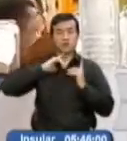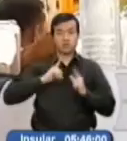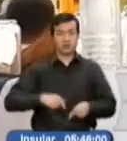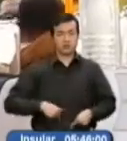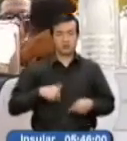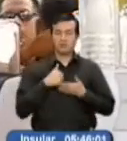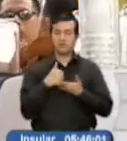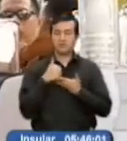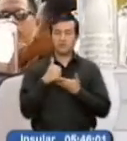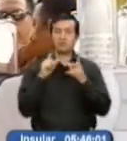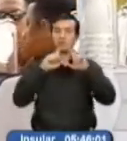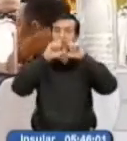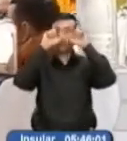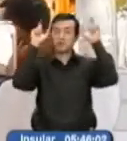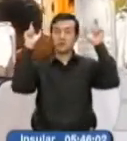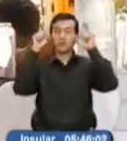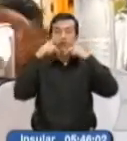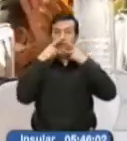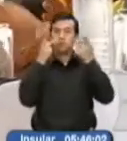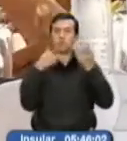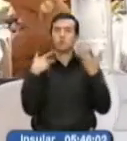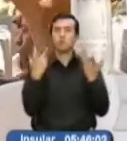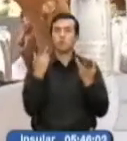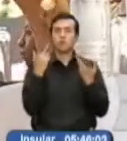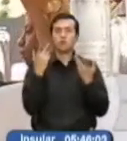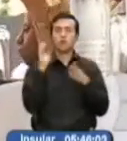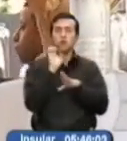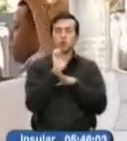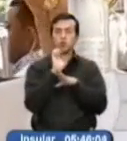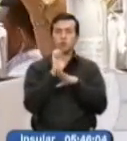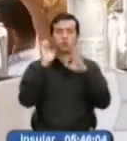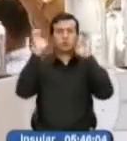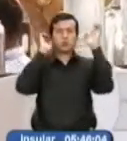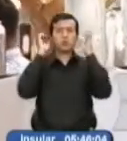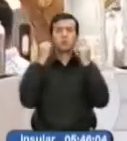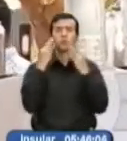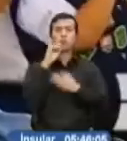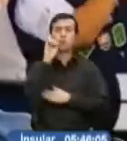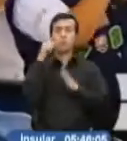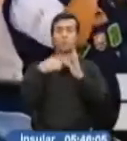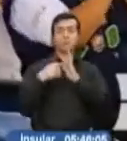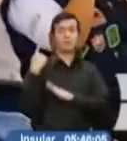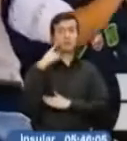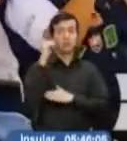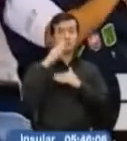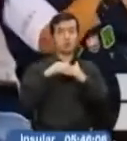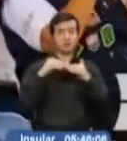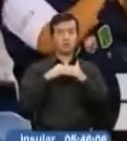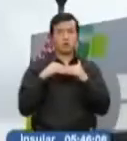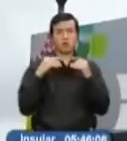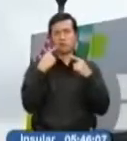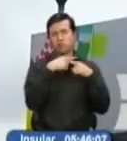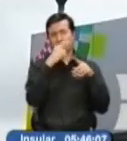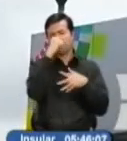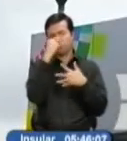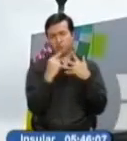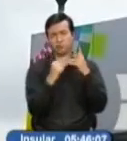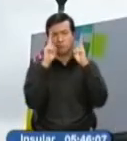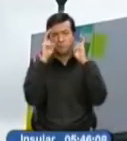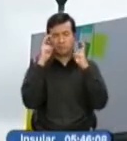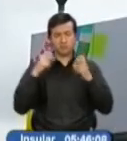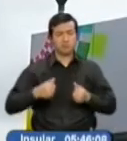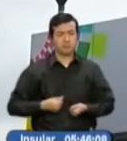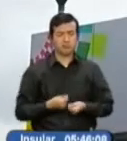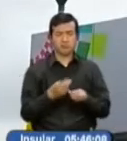La empresa pública Ecuador Estratégico invierte en Santa Elena más de $1,000,000,000 en distintos sectores. Con imágenes de